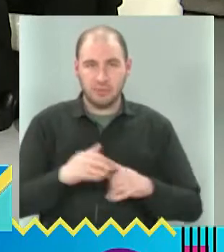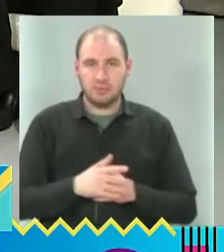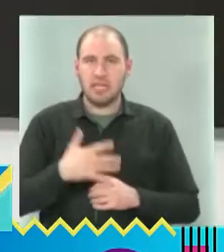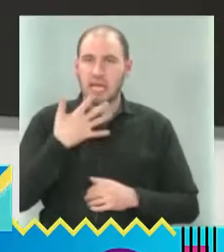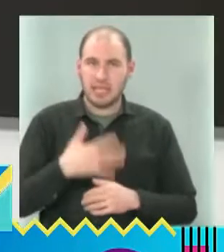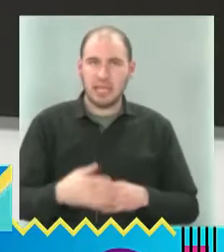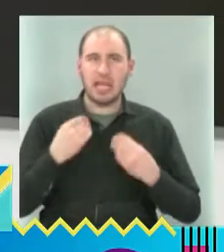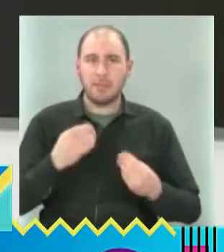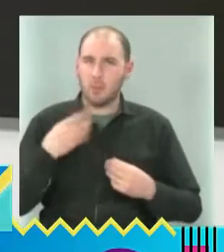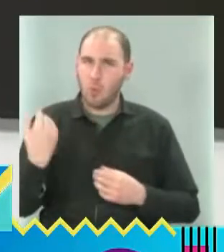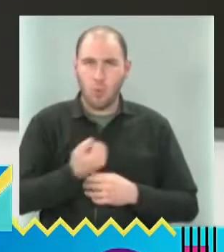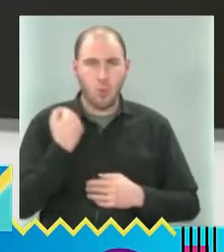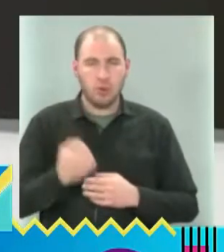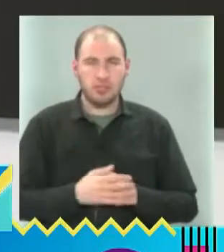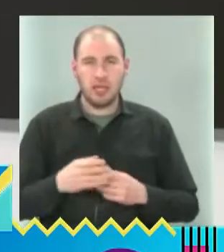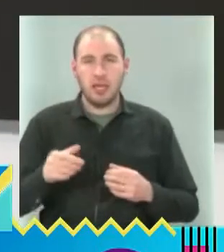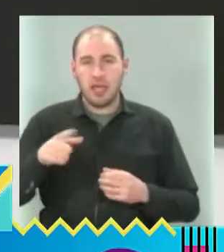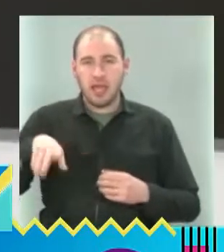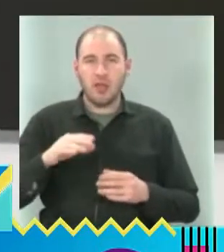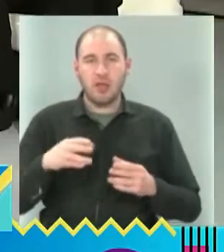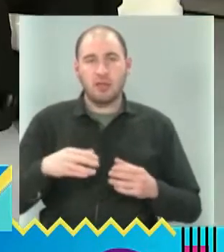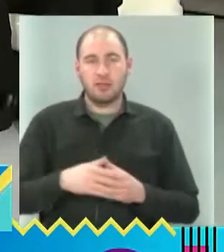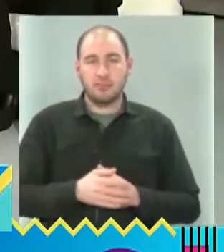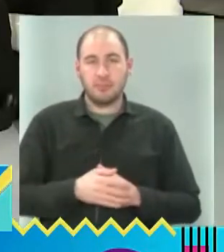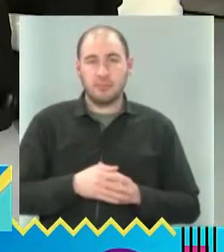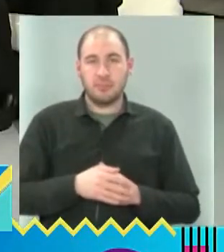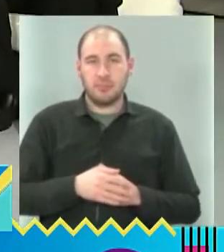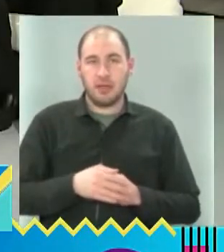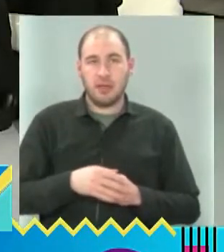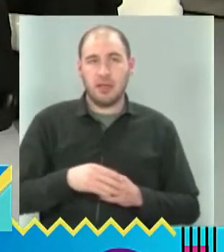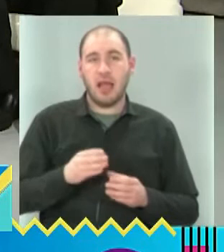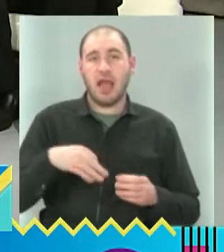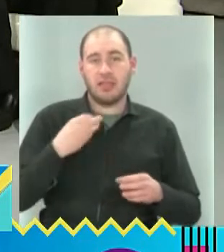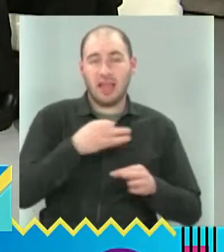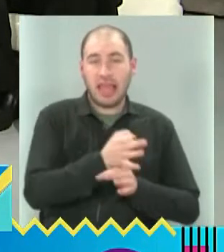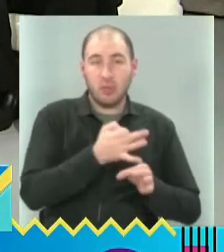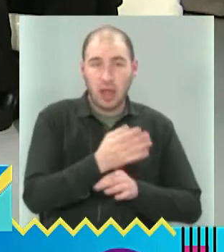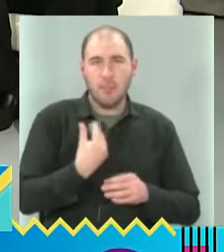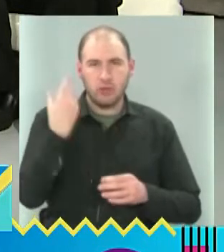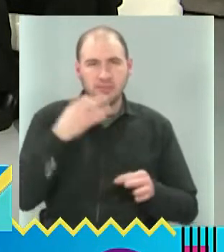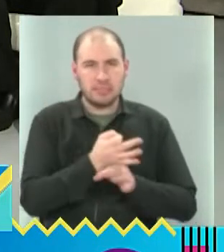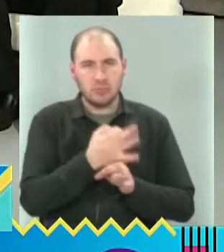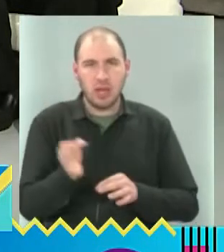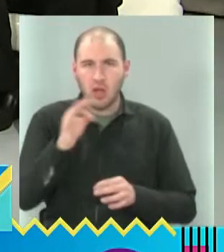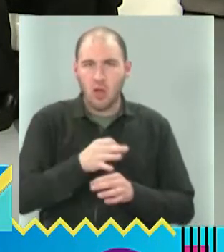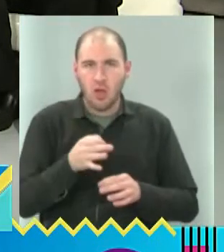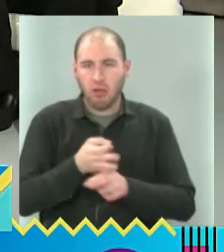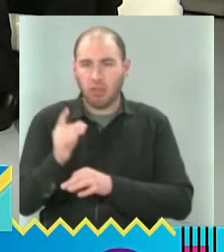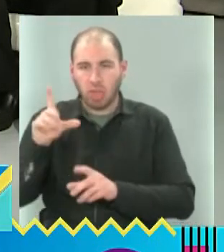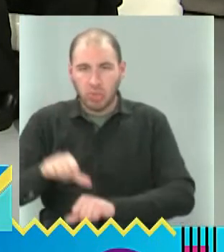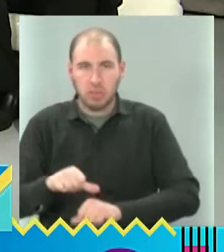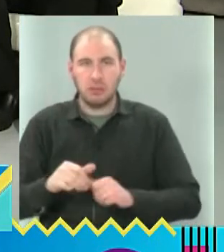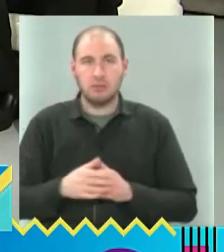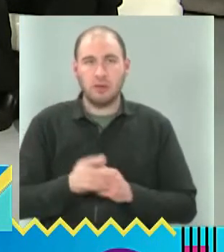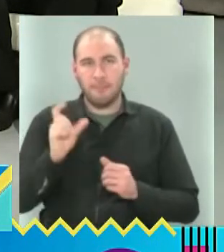entender la relevancia que tienen ellos en la vida, tanto en esto de educar muchas veces o deseducar, o acabo